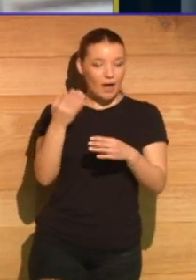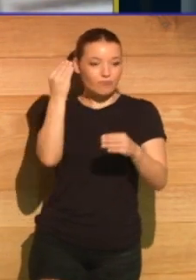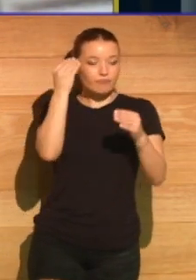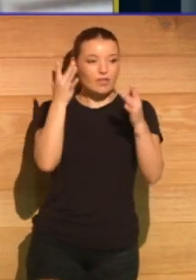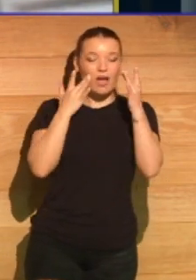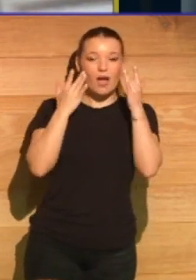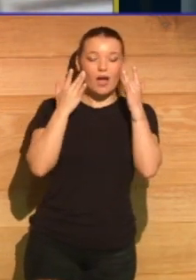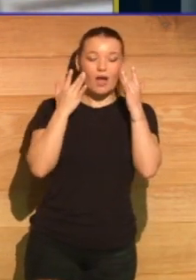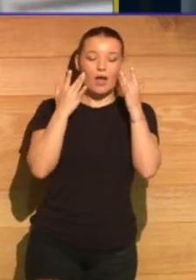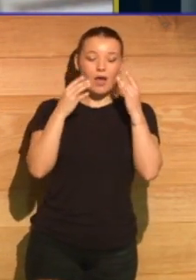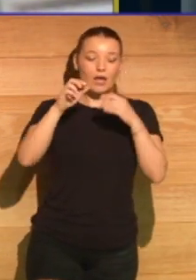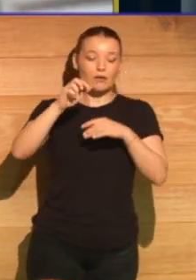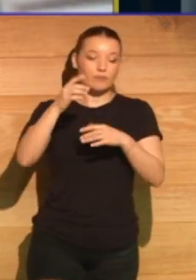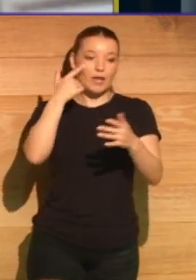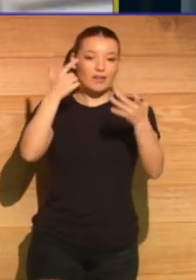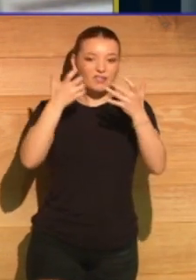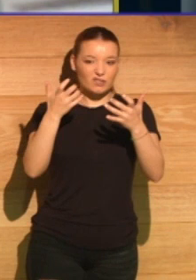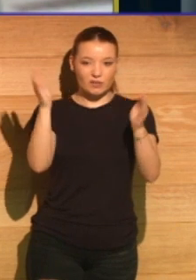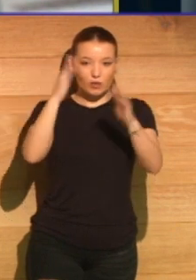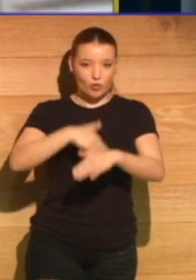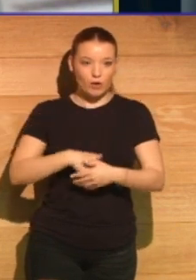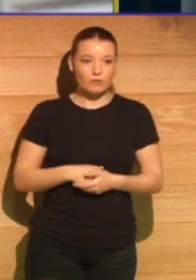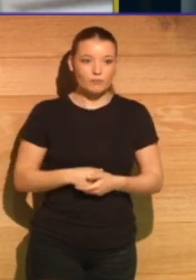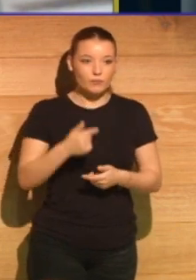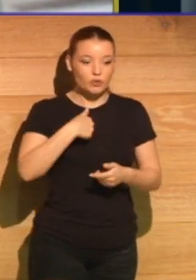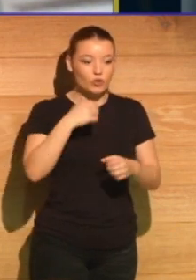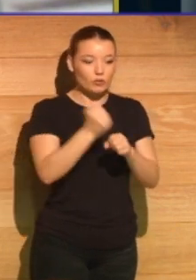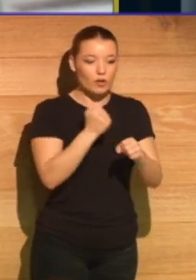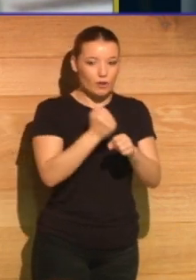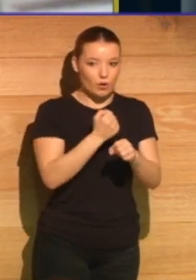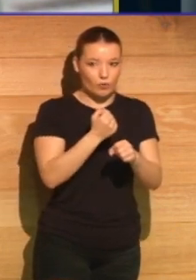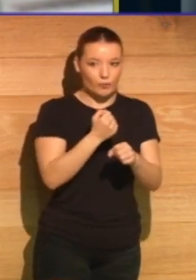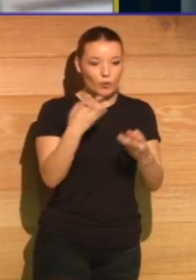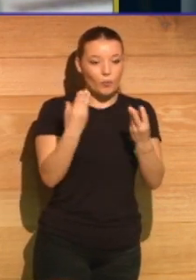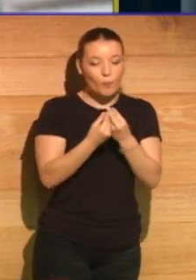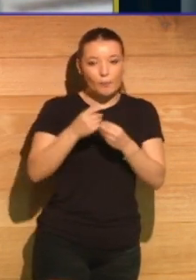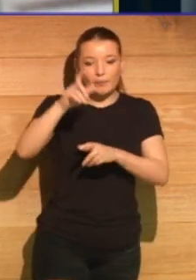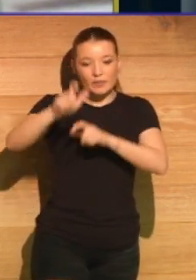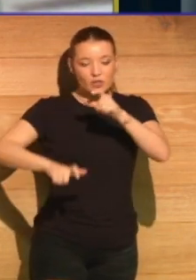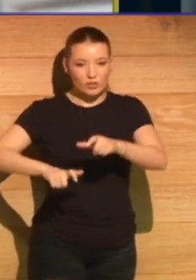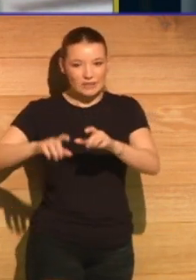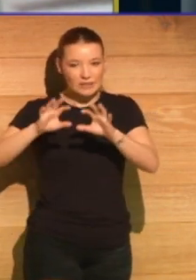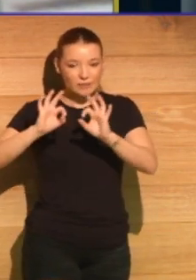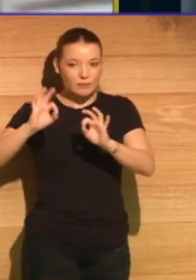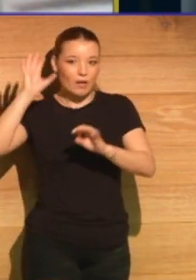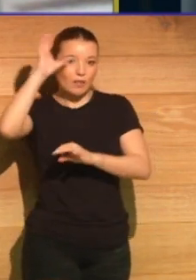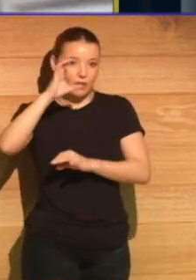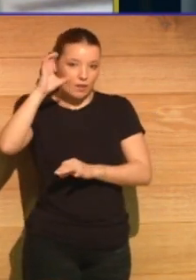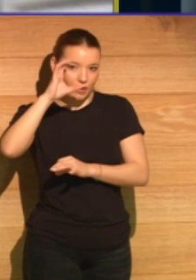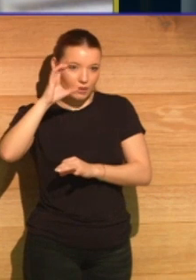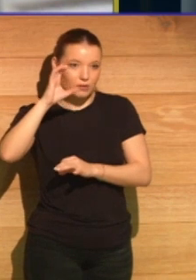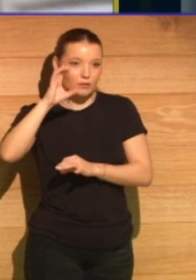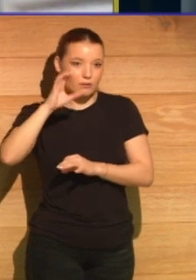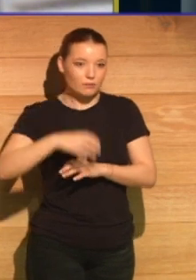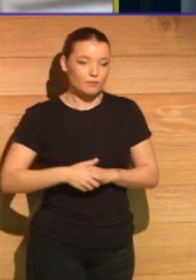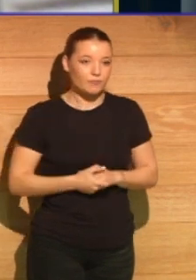de todas formas, que trabajo rodeada de personas de ciencia, ¿no? Por decirlo así, creo que,